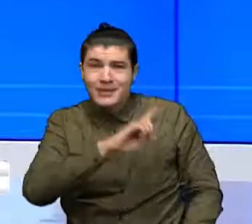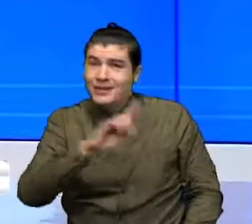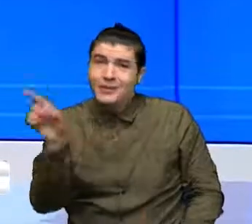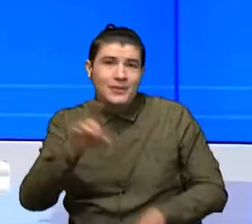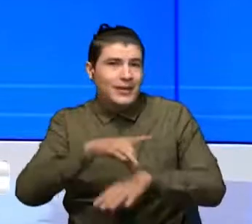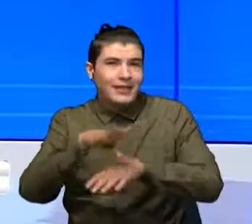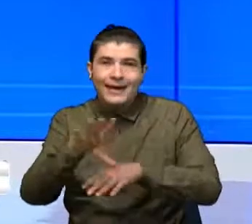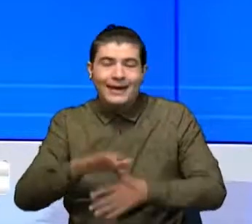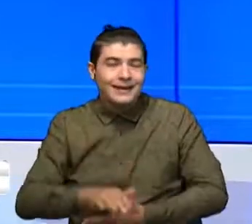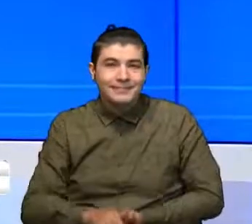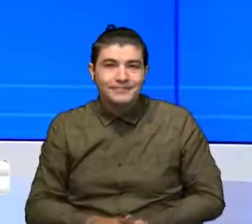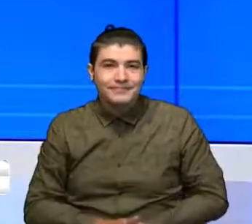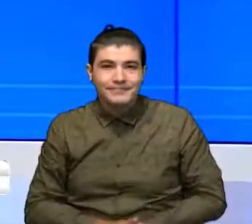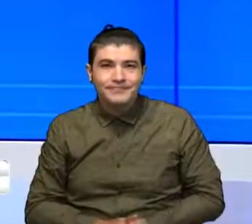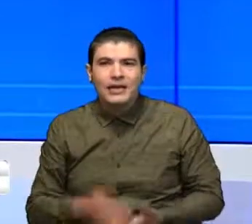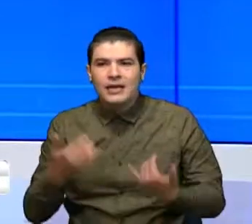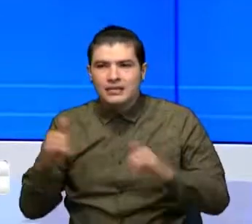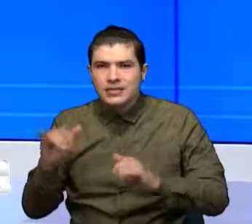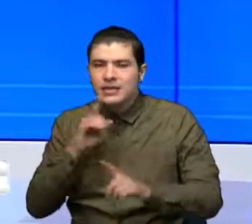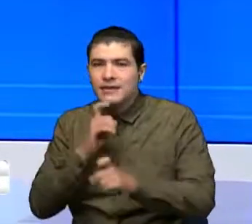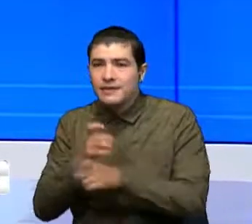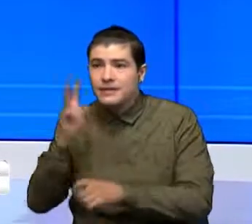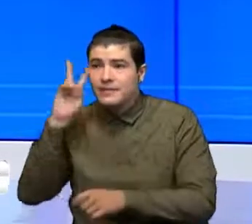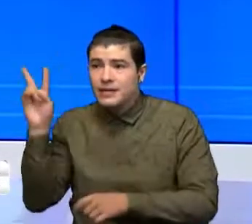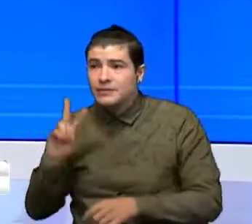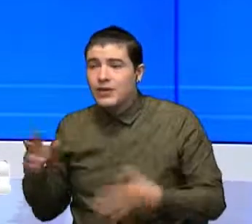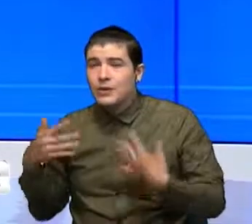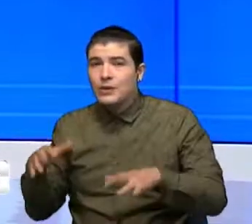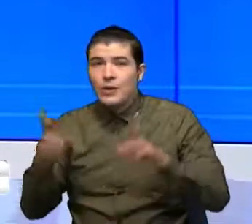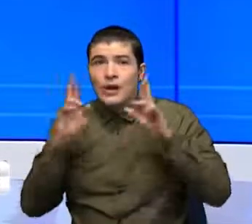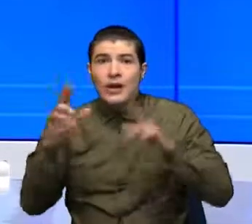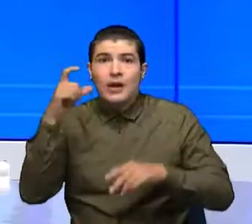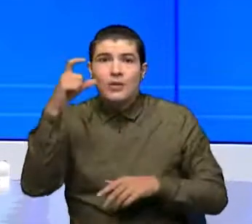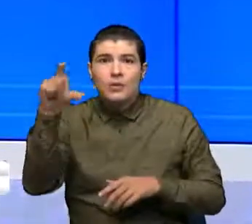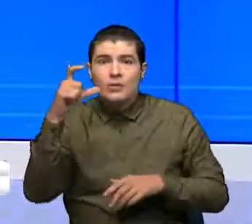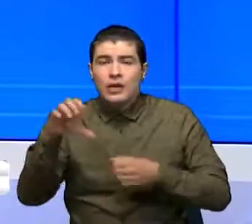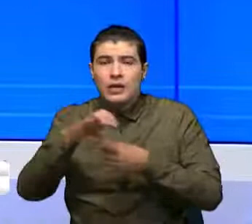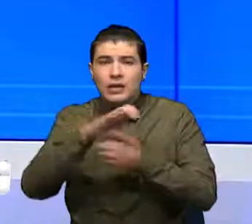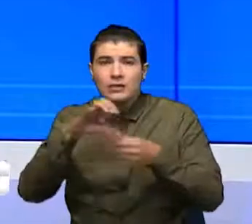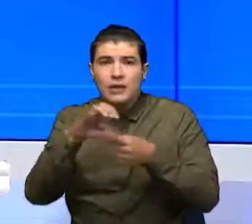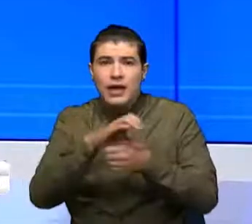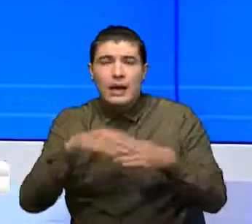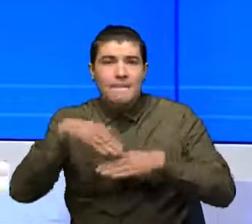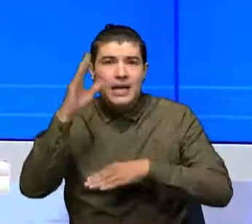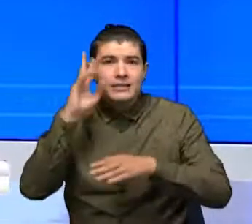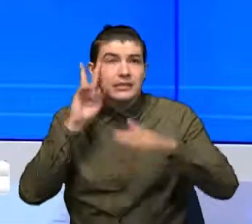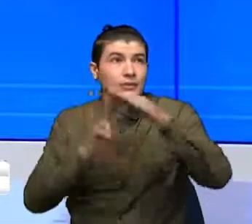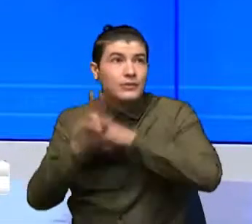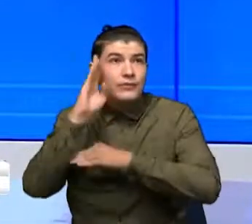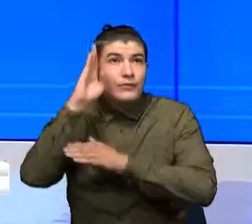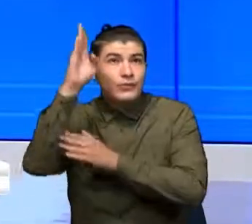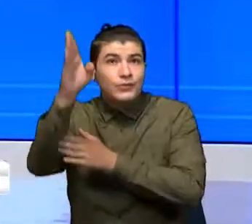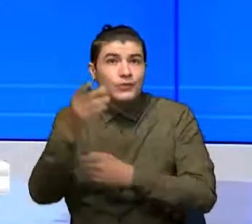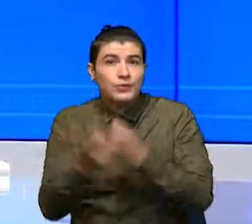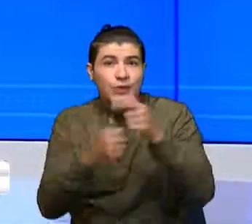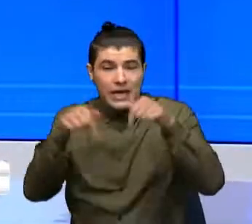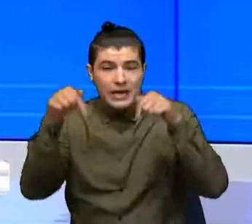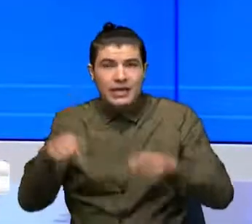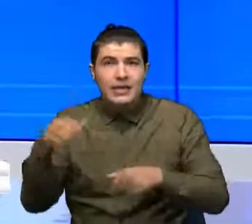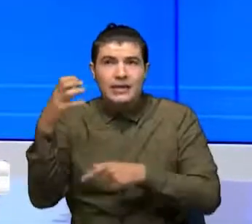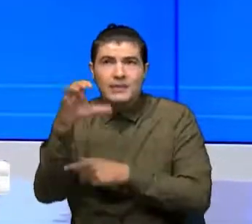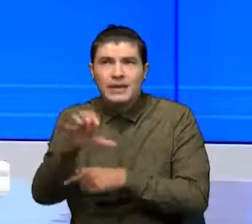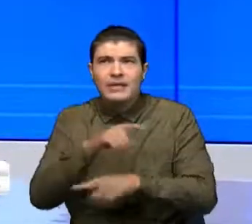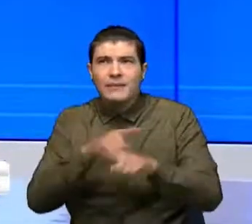y al superarse de la crisis venezolana cúcuta sería una de las ciudades de fronteras que mayor proyección económica tendría en el país